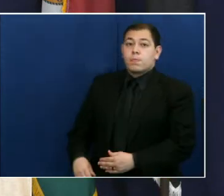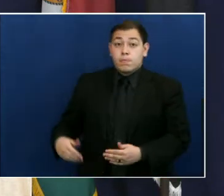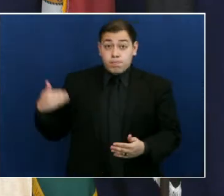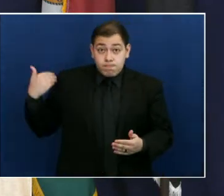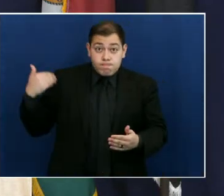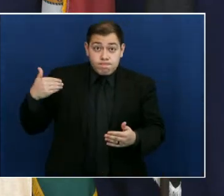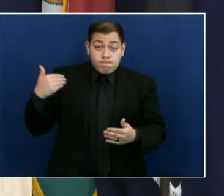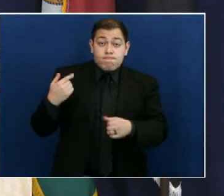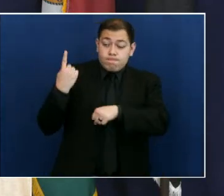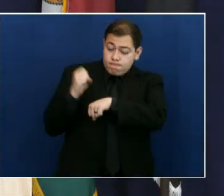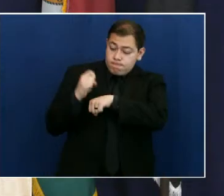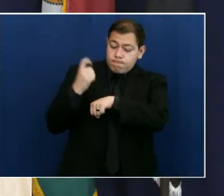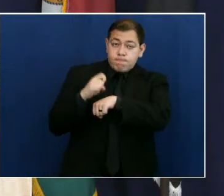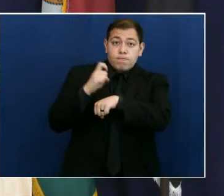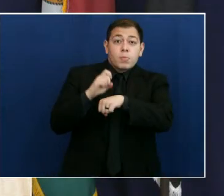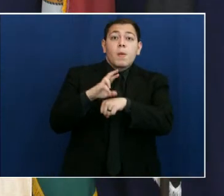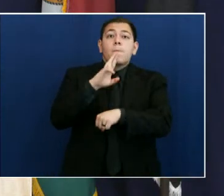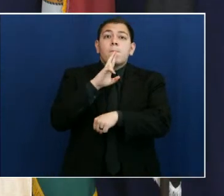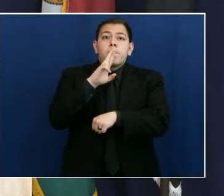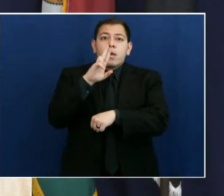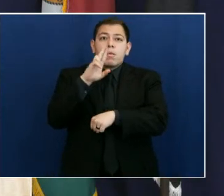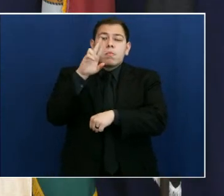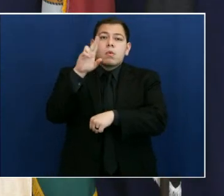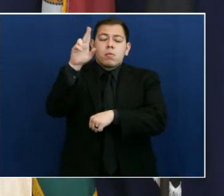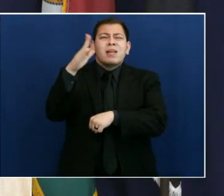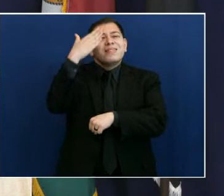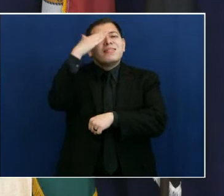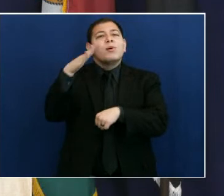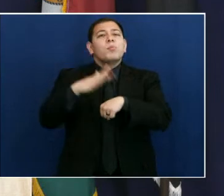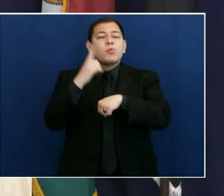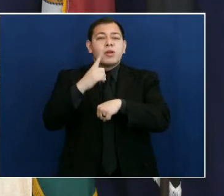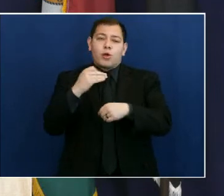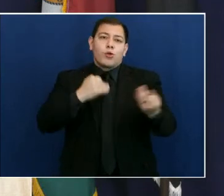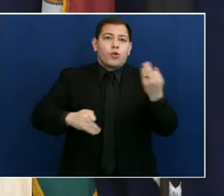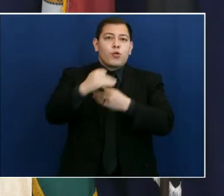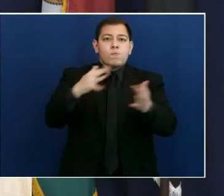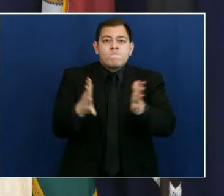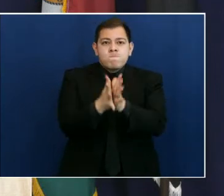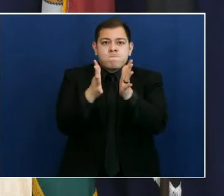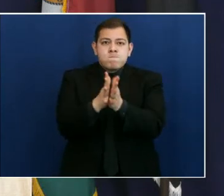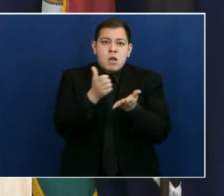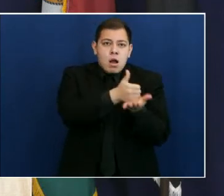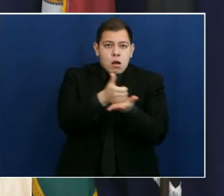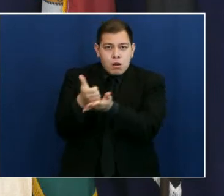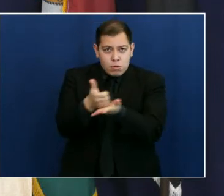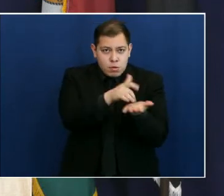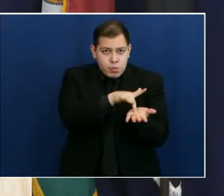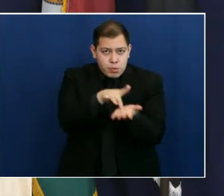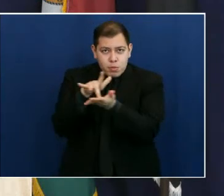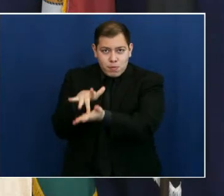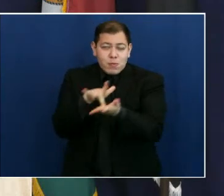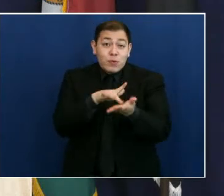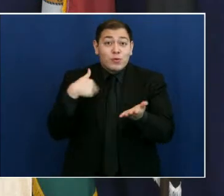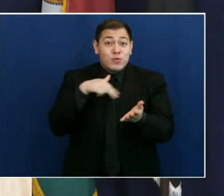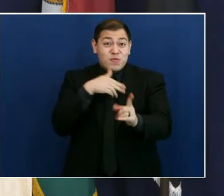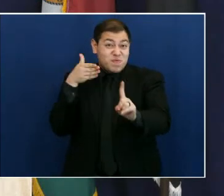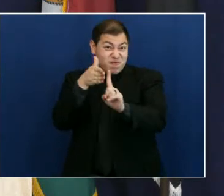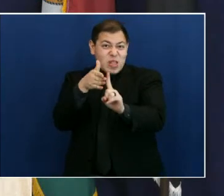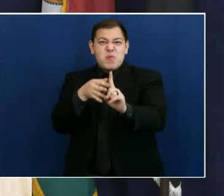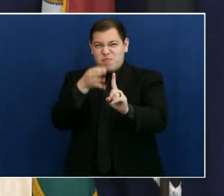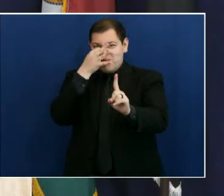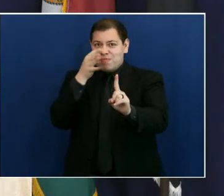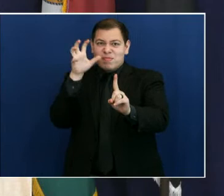que cada paso lo hemos dado juntos y así lograremos nuestra meta. Como mencionó el presidente